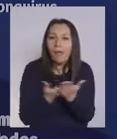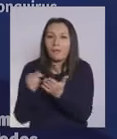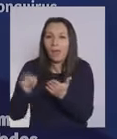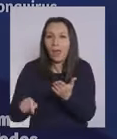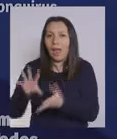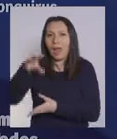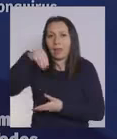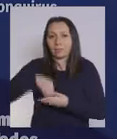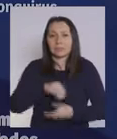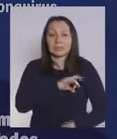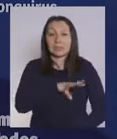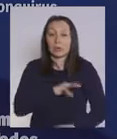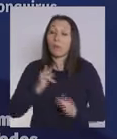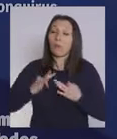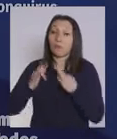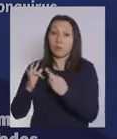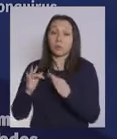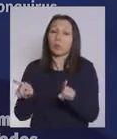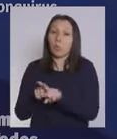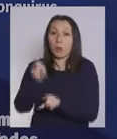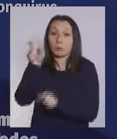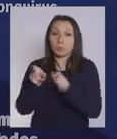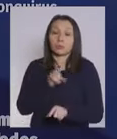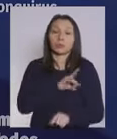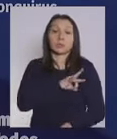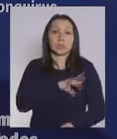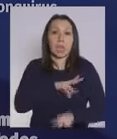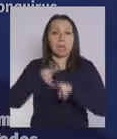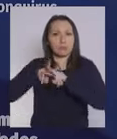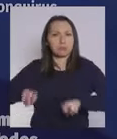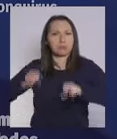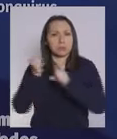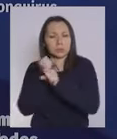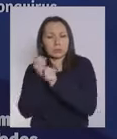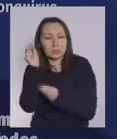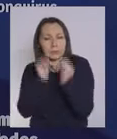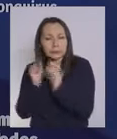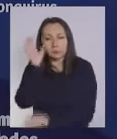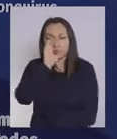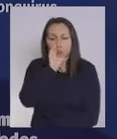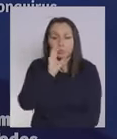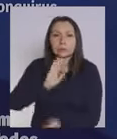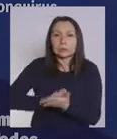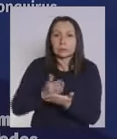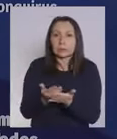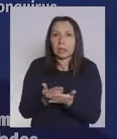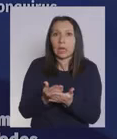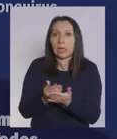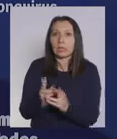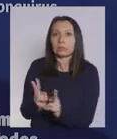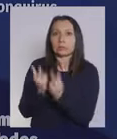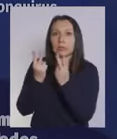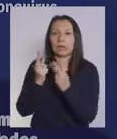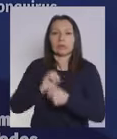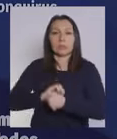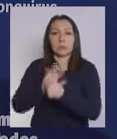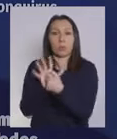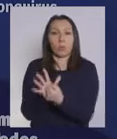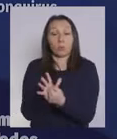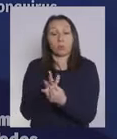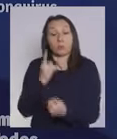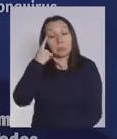Chile. Felicito a los investigadores chilenos que están tratando de buscar curas para el coronavirus